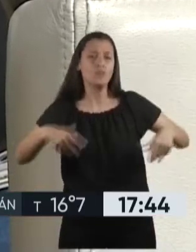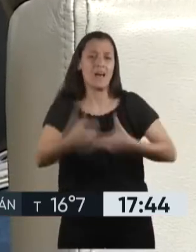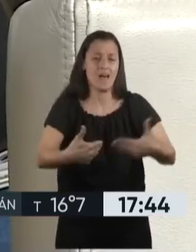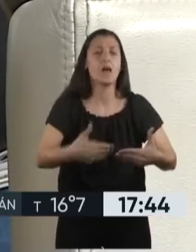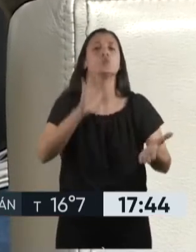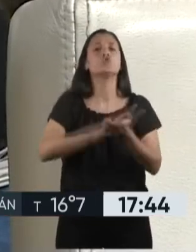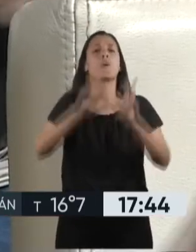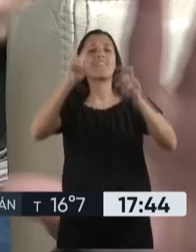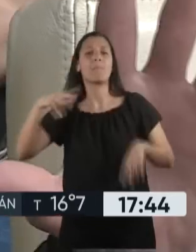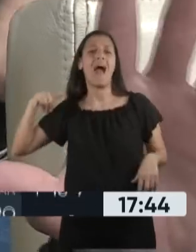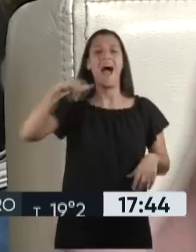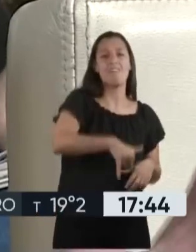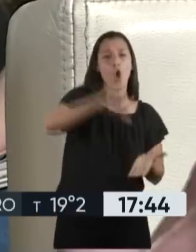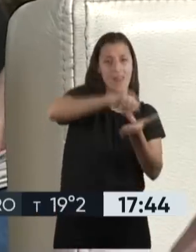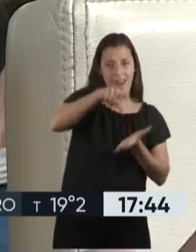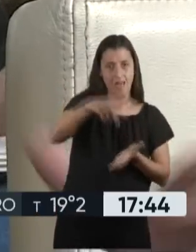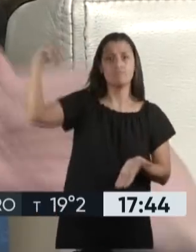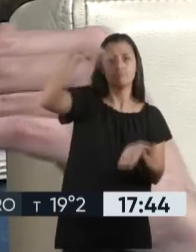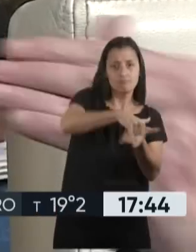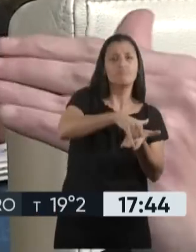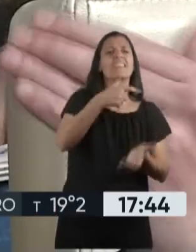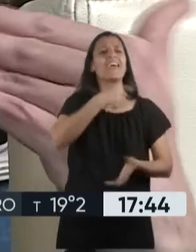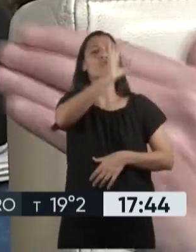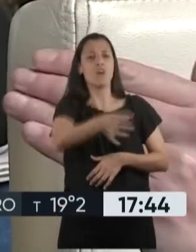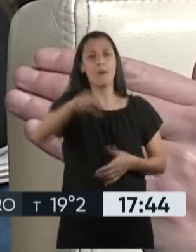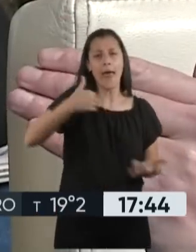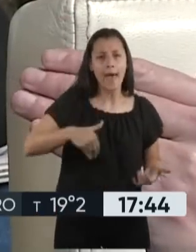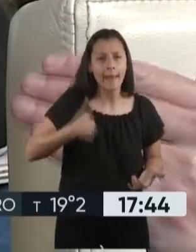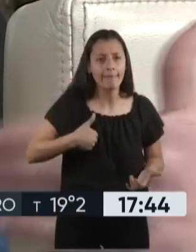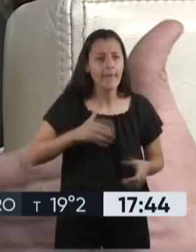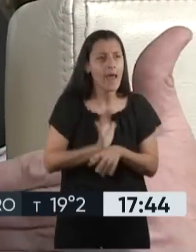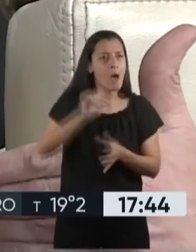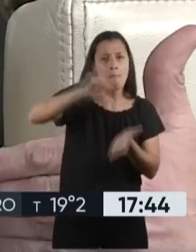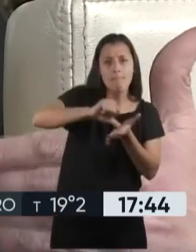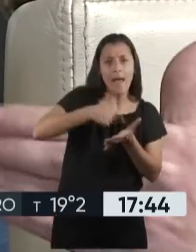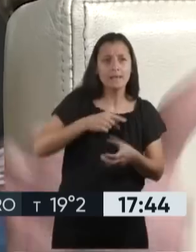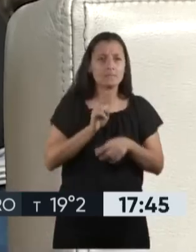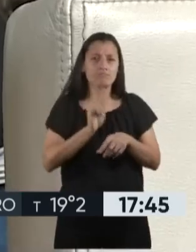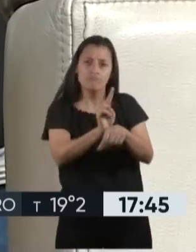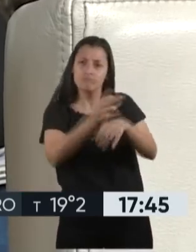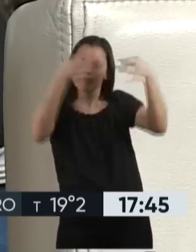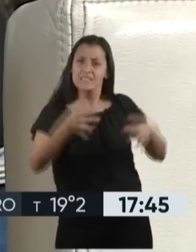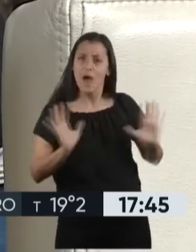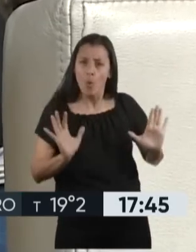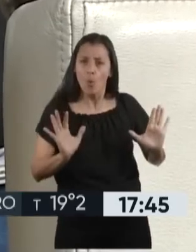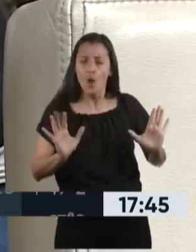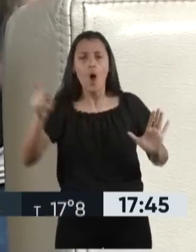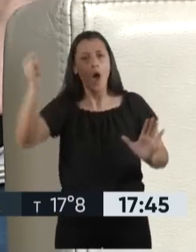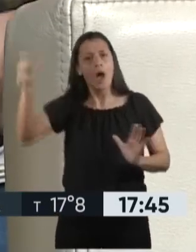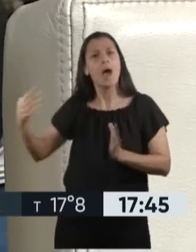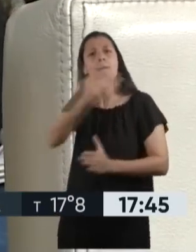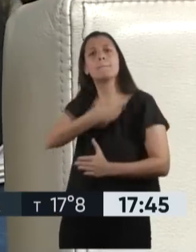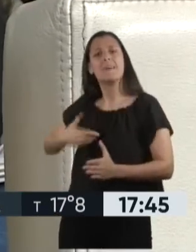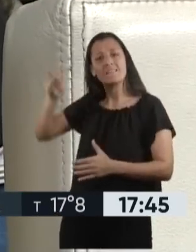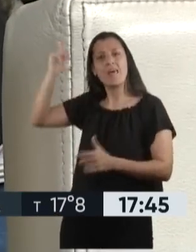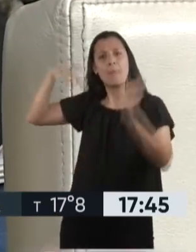el avión iraní. Quiero saber, ¿la Argentina es un país seguro, teniendo en cuenta que el presidente de Paraguay dice que hay un iraní